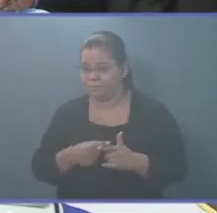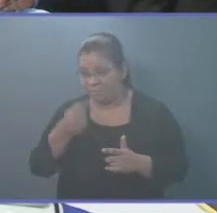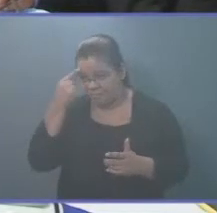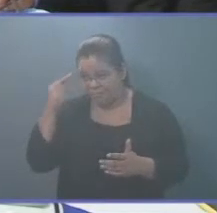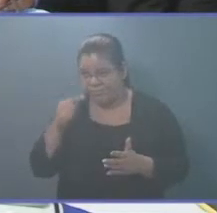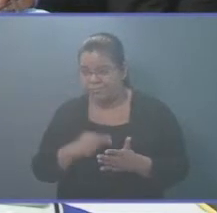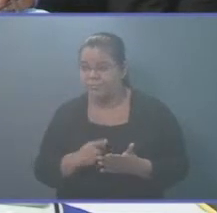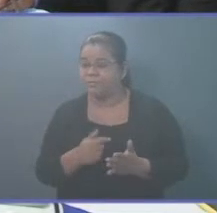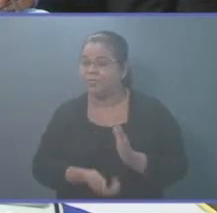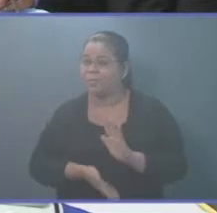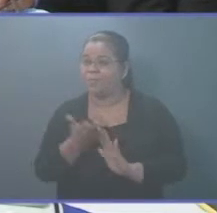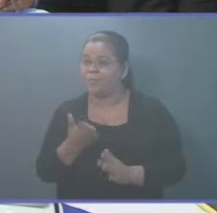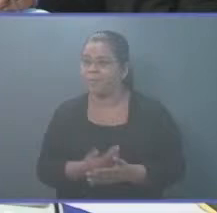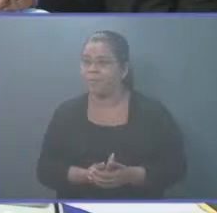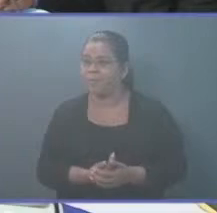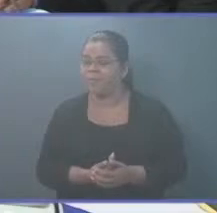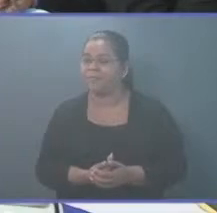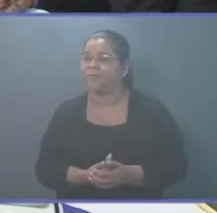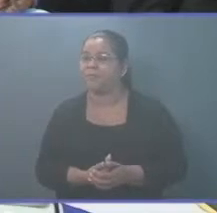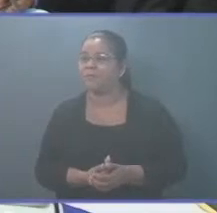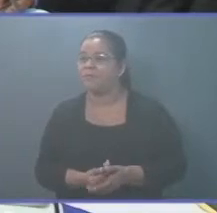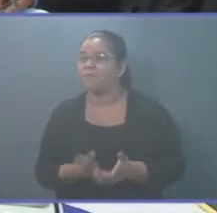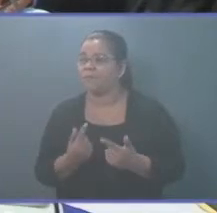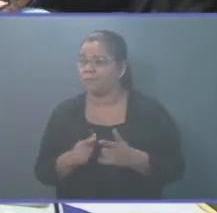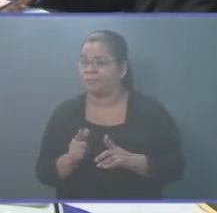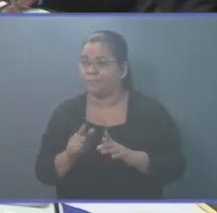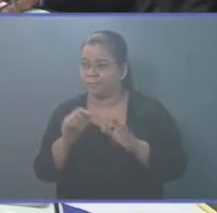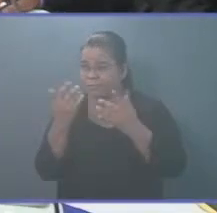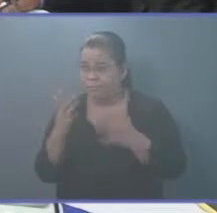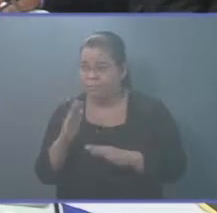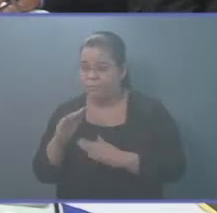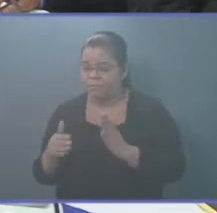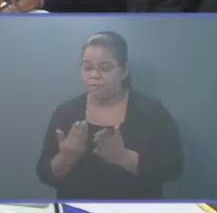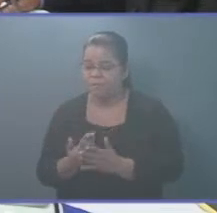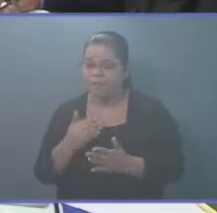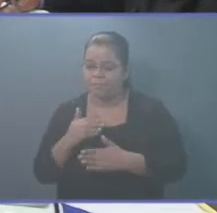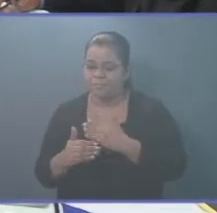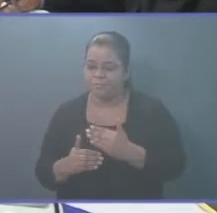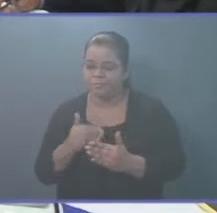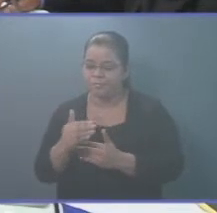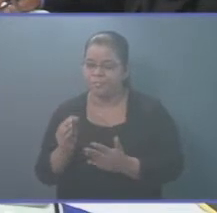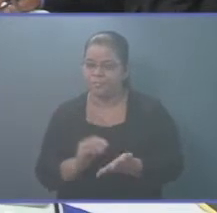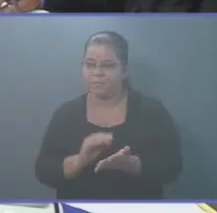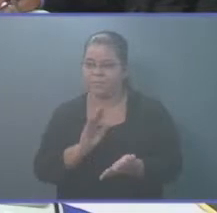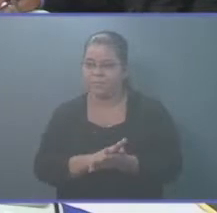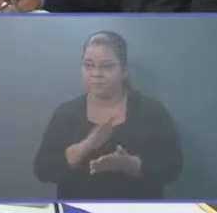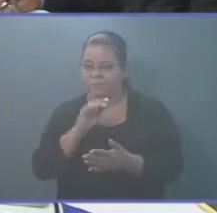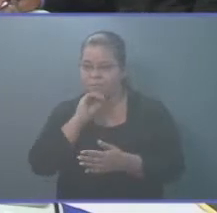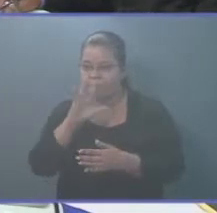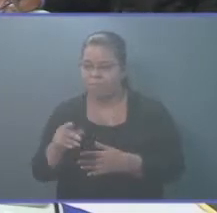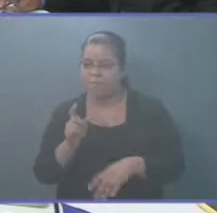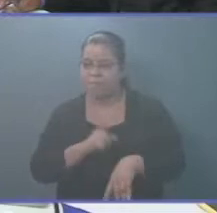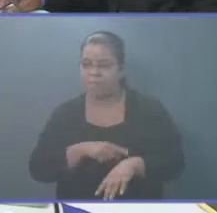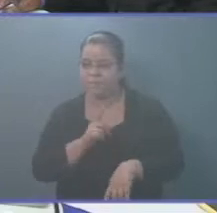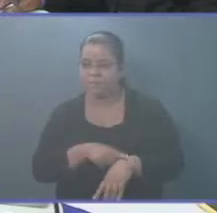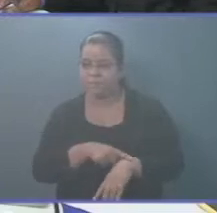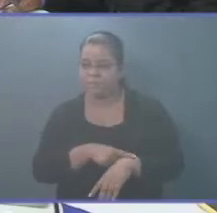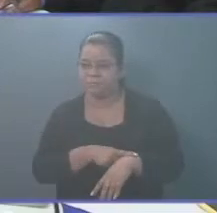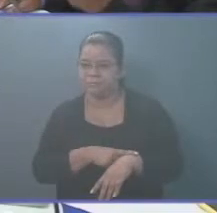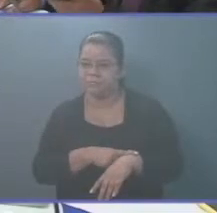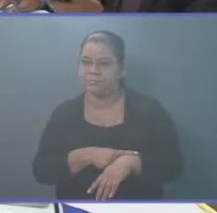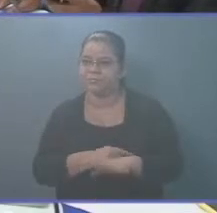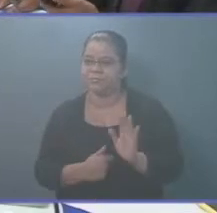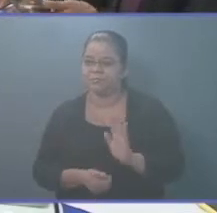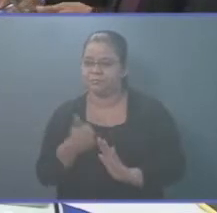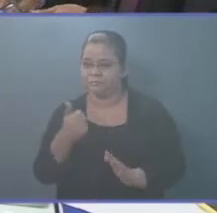flagrancia. ¿Me puede editar, por favor, despacio? Entonces establecer, sería así, ¿verdad? Durante Sí.